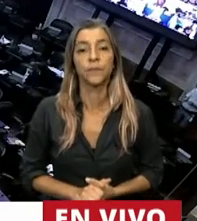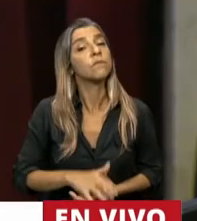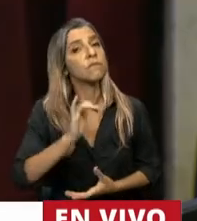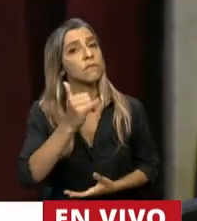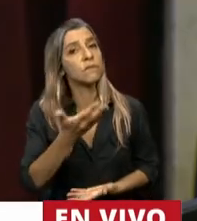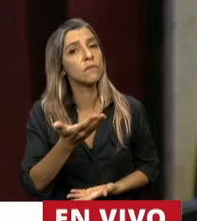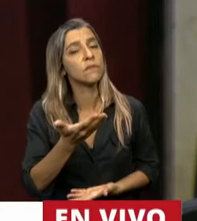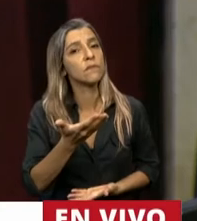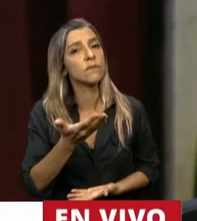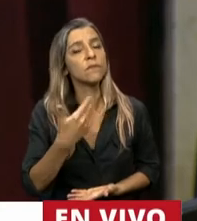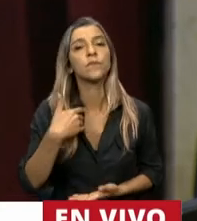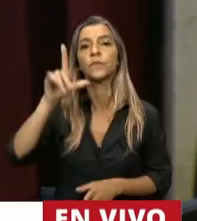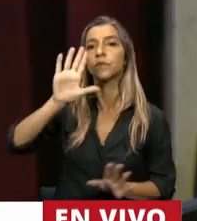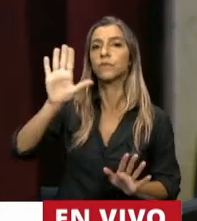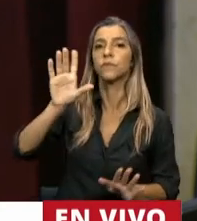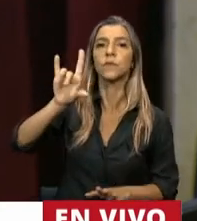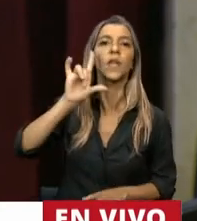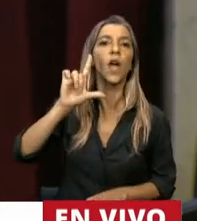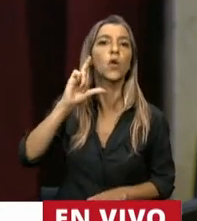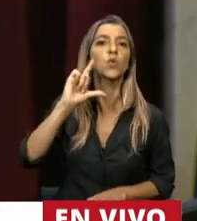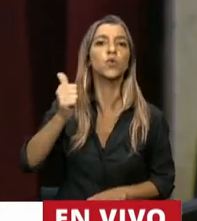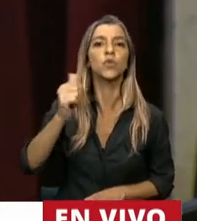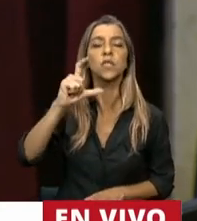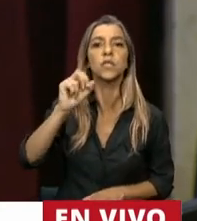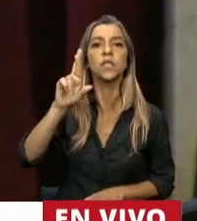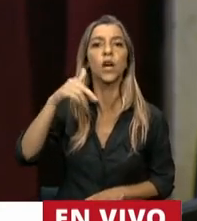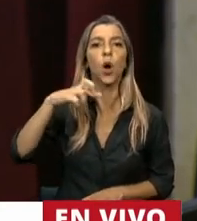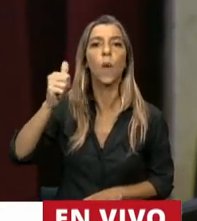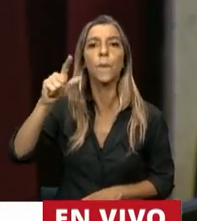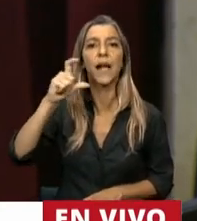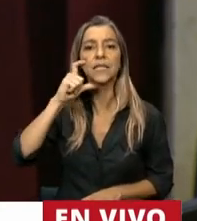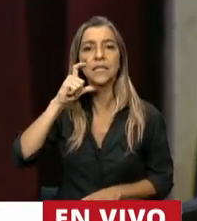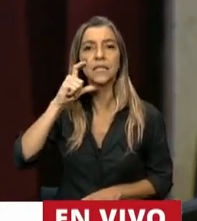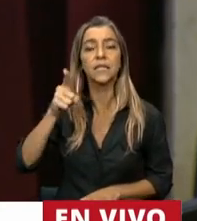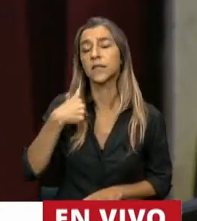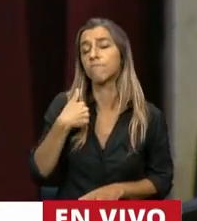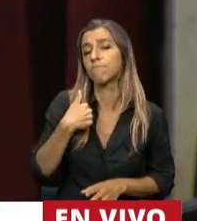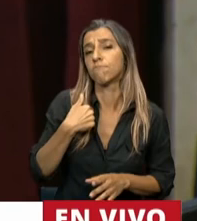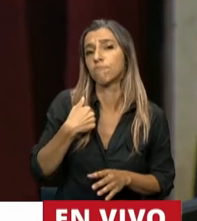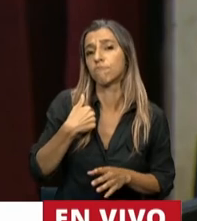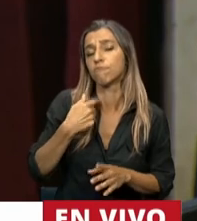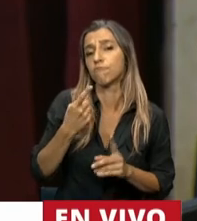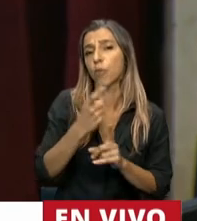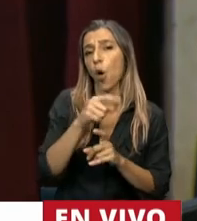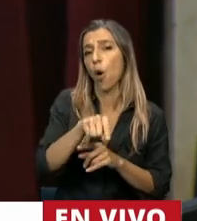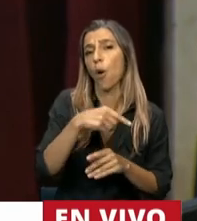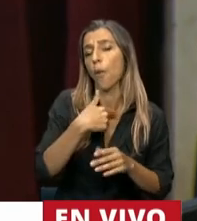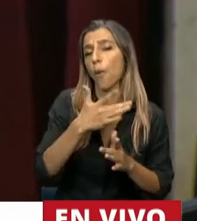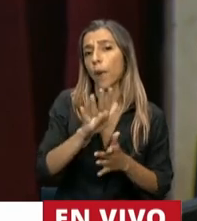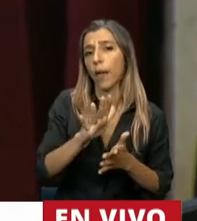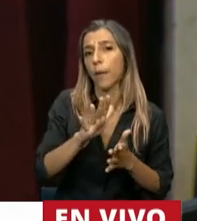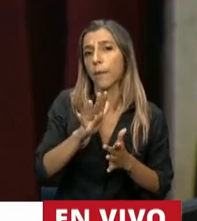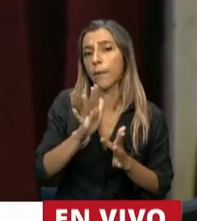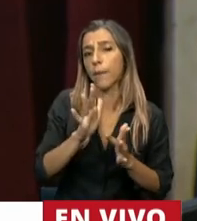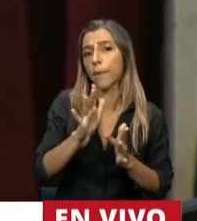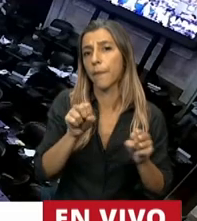Sí. Lucía Corpazzi, perdón. Tengo problemas. ¿Me marca el sentido